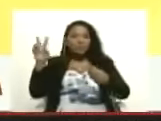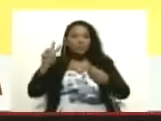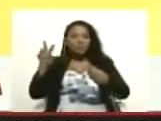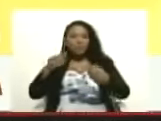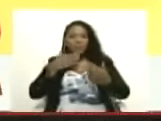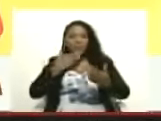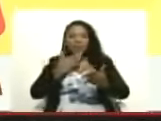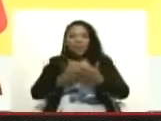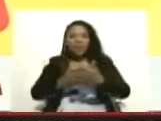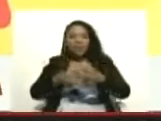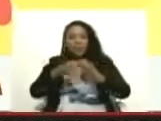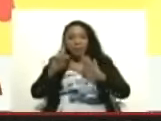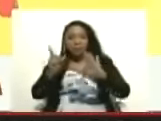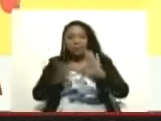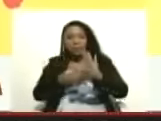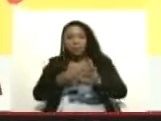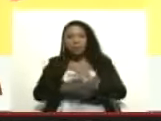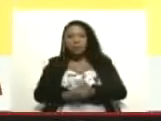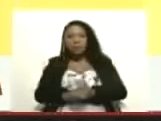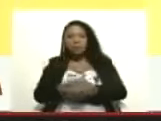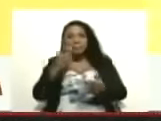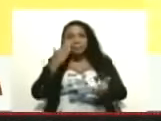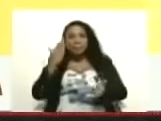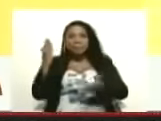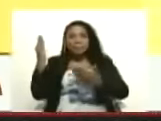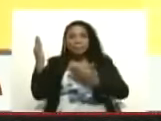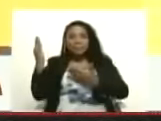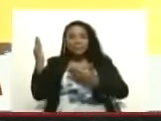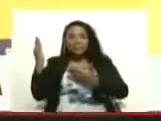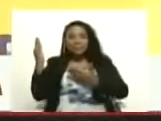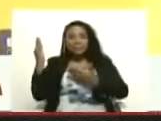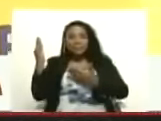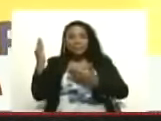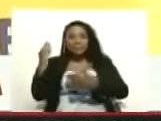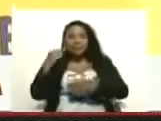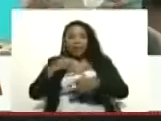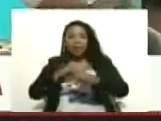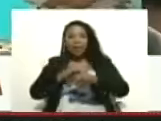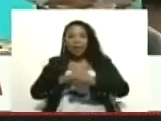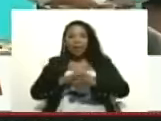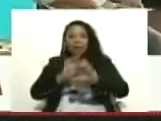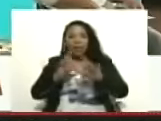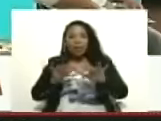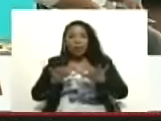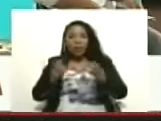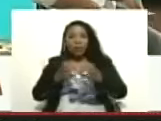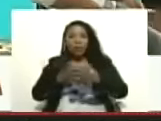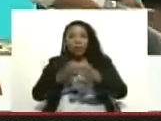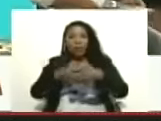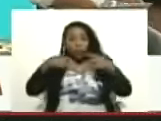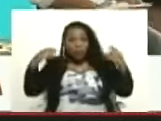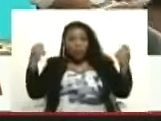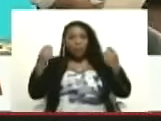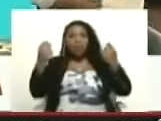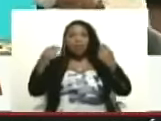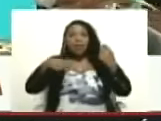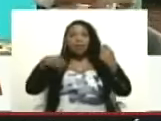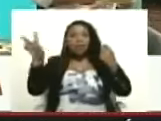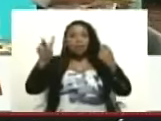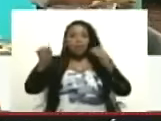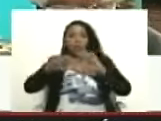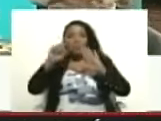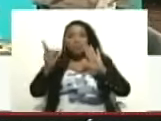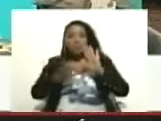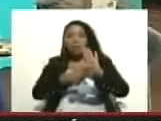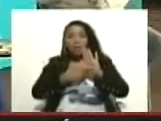Gracias totales ahí escuchamos a Génesis garbet y Héctor Rodríguez como secretarios del Comando de campaña Venezuela toda el